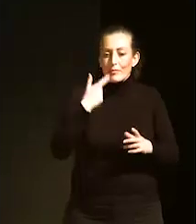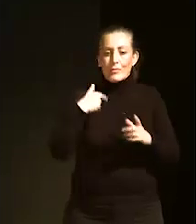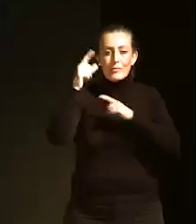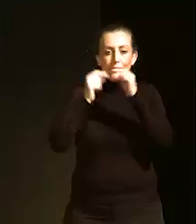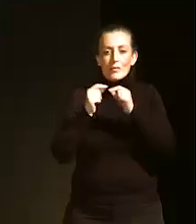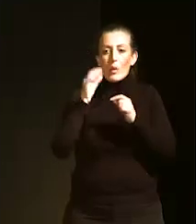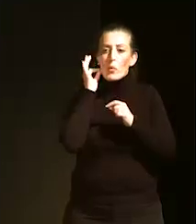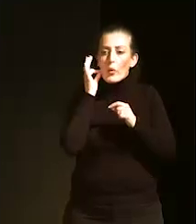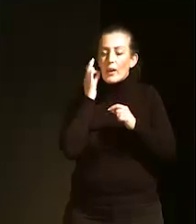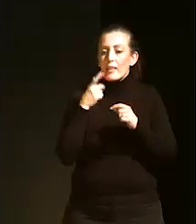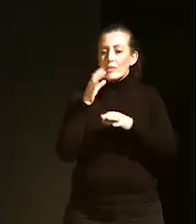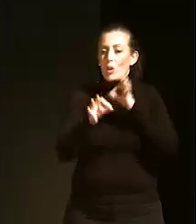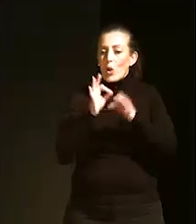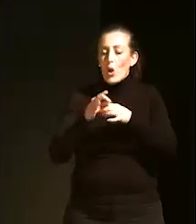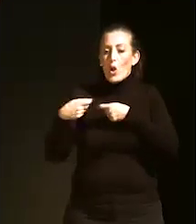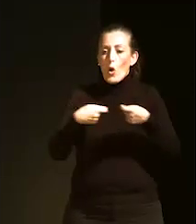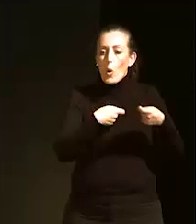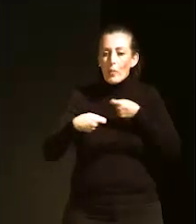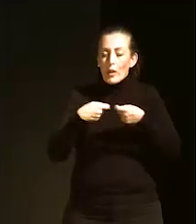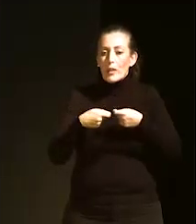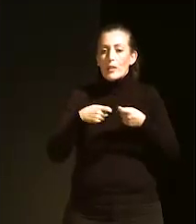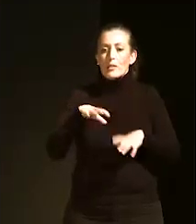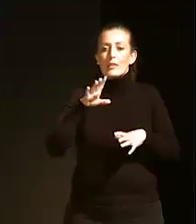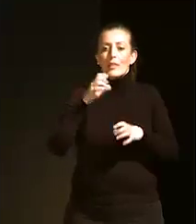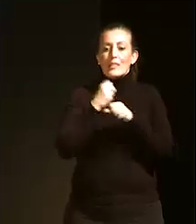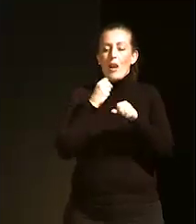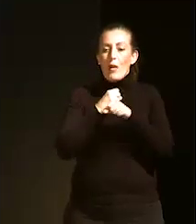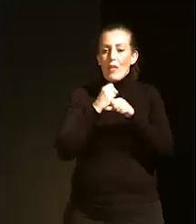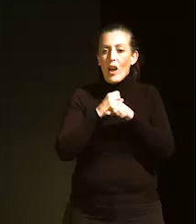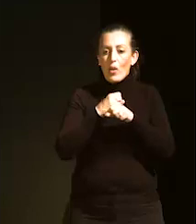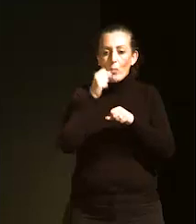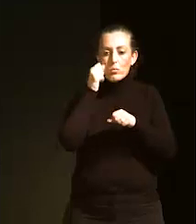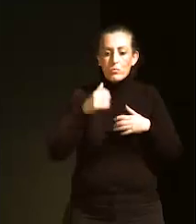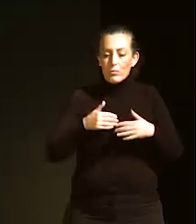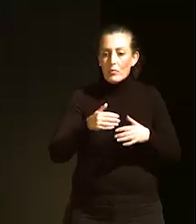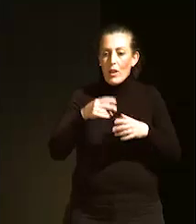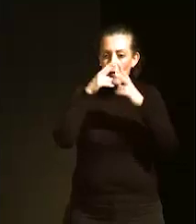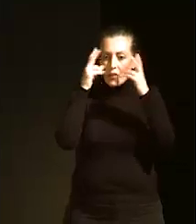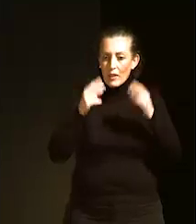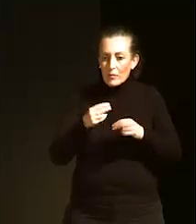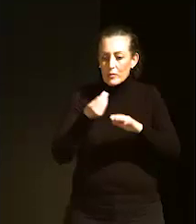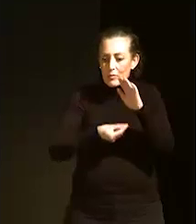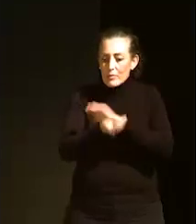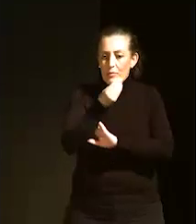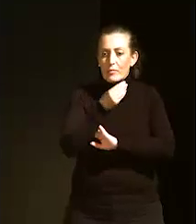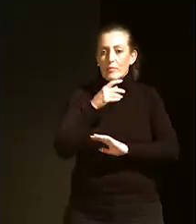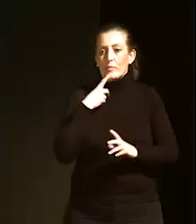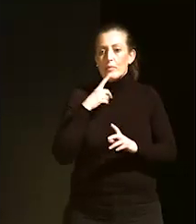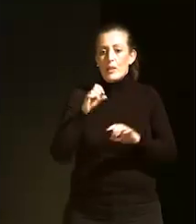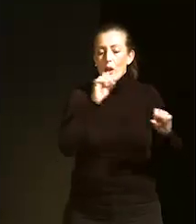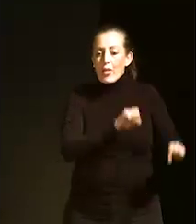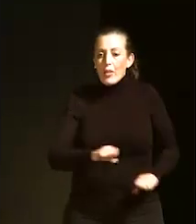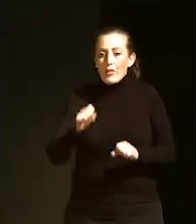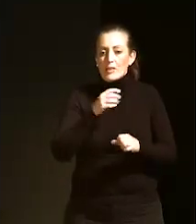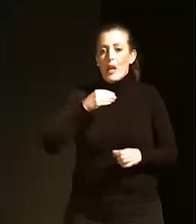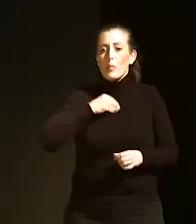en cooperativas el gran trabajo de las comadronas el trabajo que están haciendo en la defensa de la